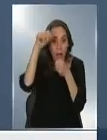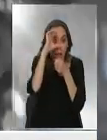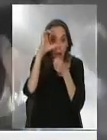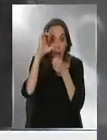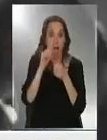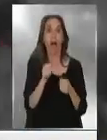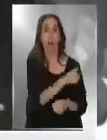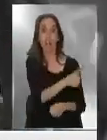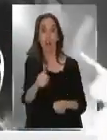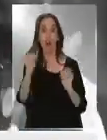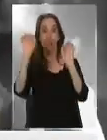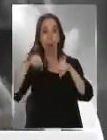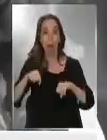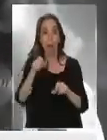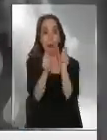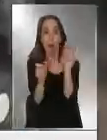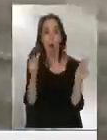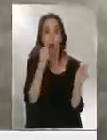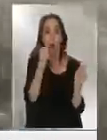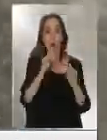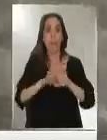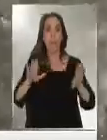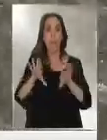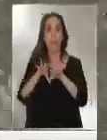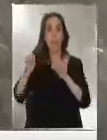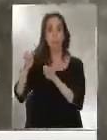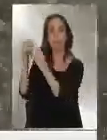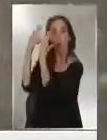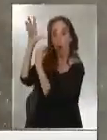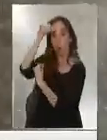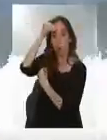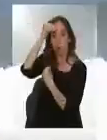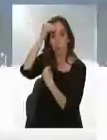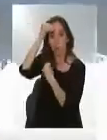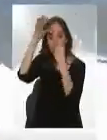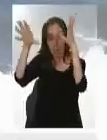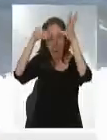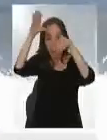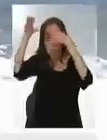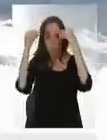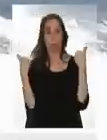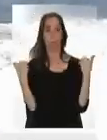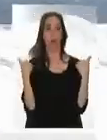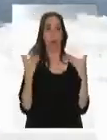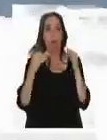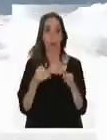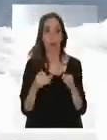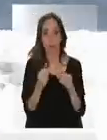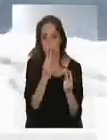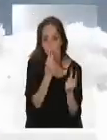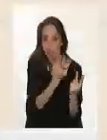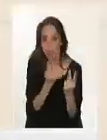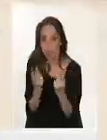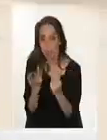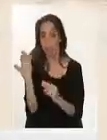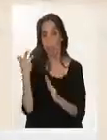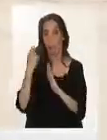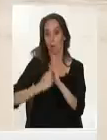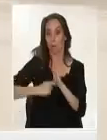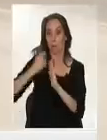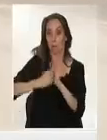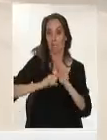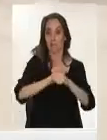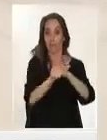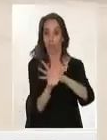aprobación. Ahora estos hombres están preparados para poner en práctica lo aprendido, como lo hemos visto en los últimos meses.